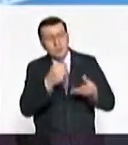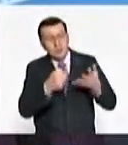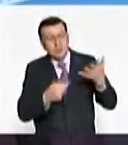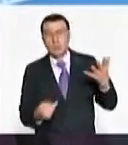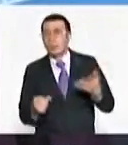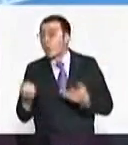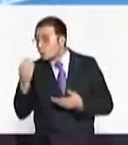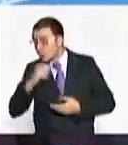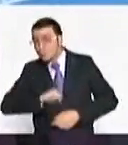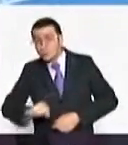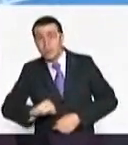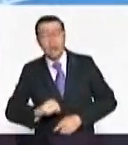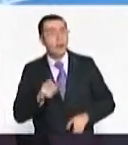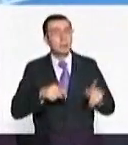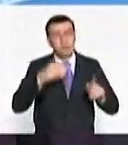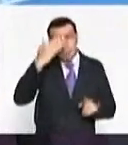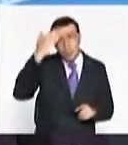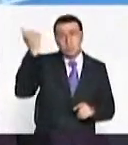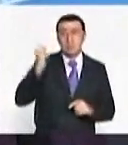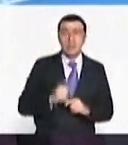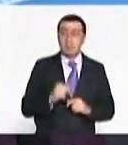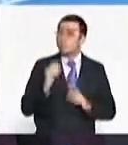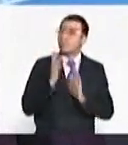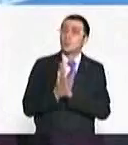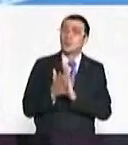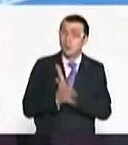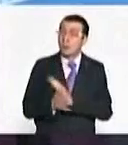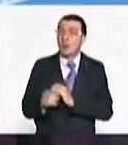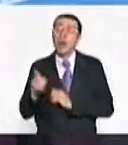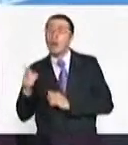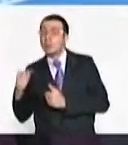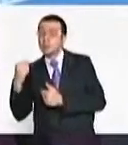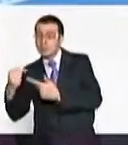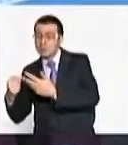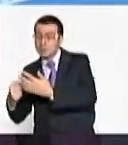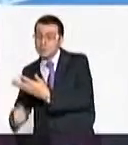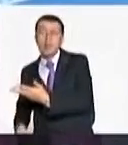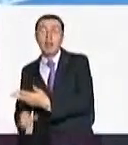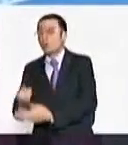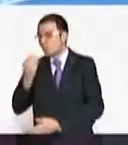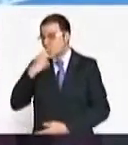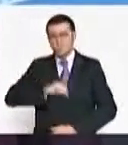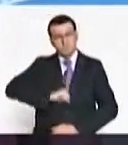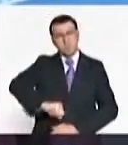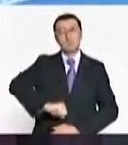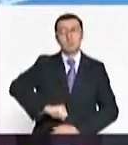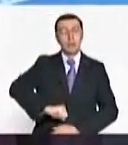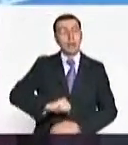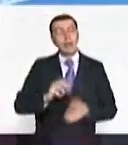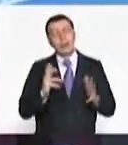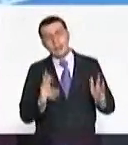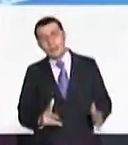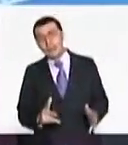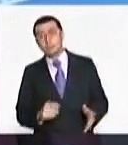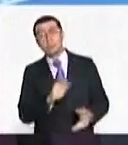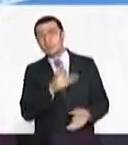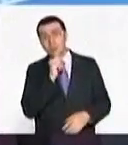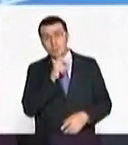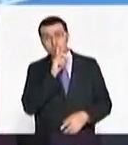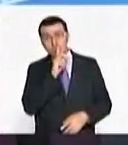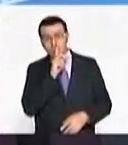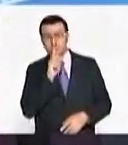el paciente a veces olvida o no le cuenta al médico que está tomando ese determinado suplemento. Y resulta que en muchas ocasiones la